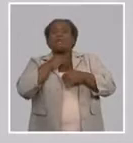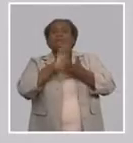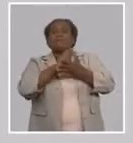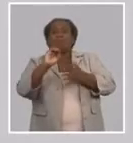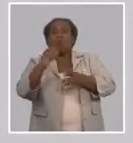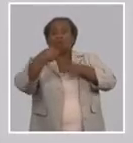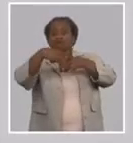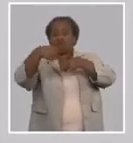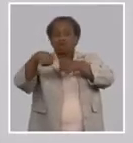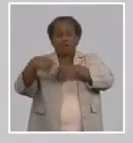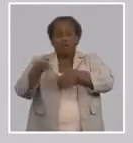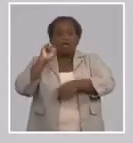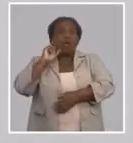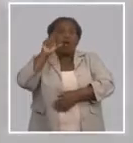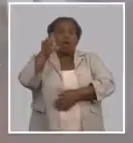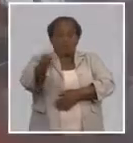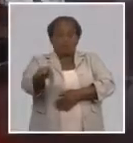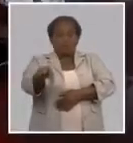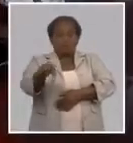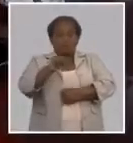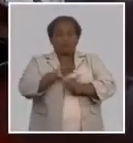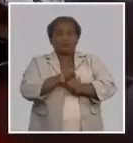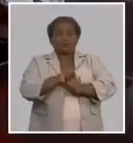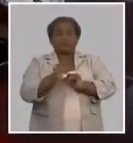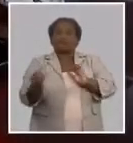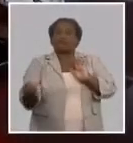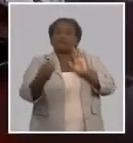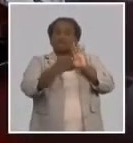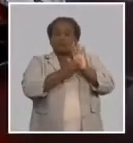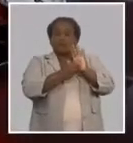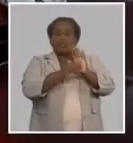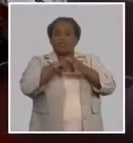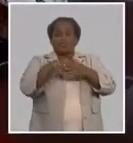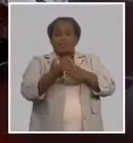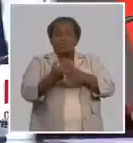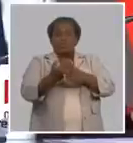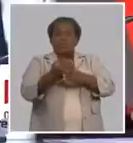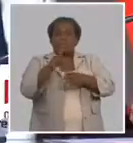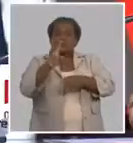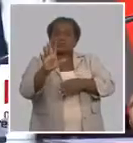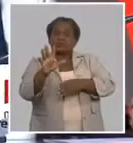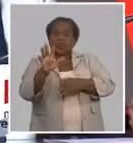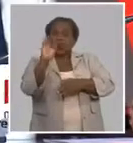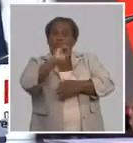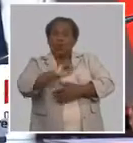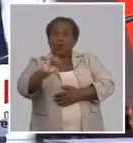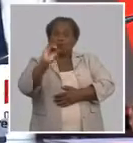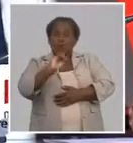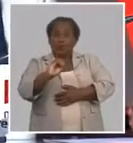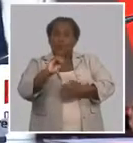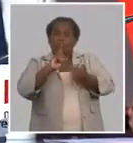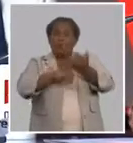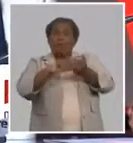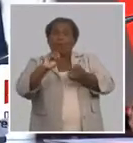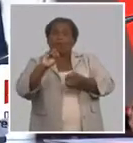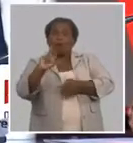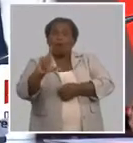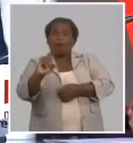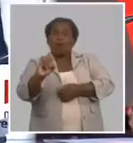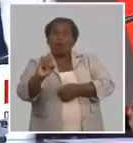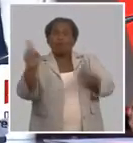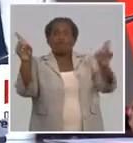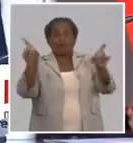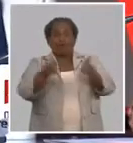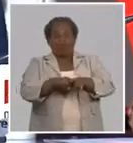por último se incorporaron las operaciones a partir del 25 de octubre en el pueblo turístico de